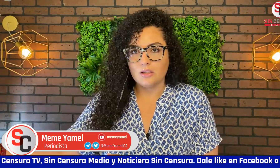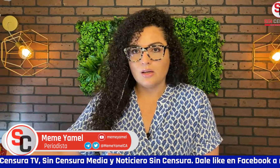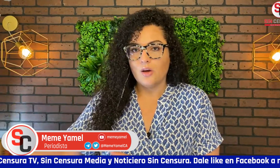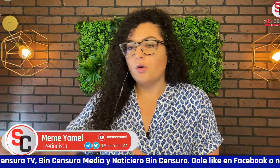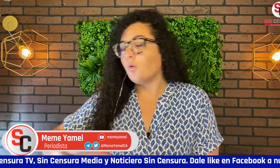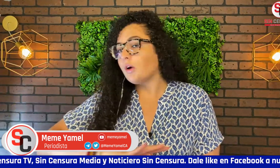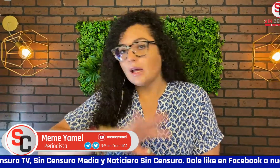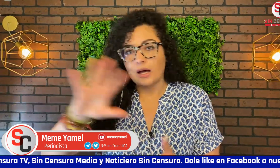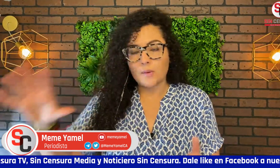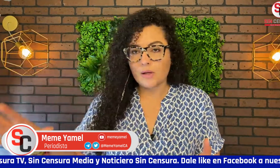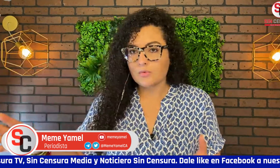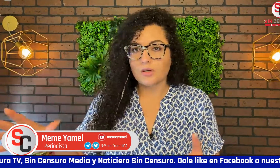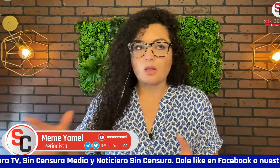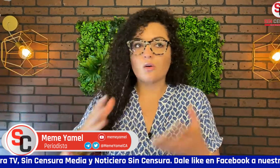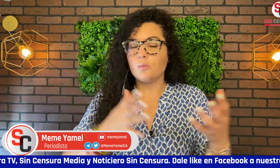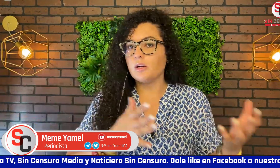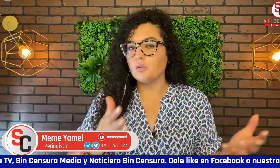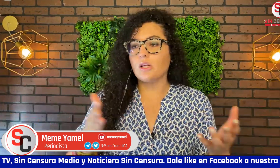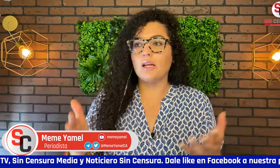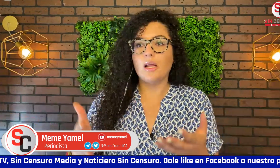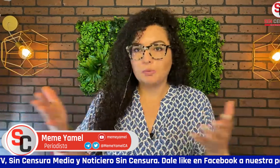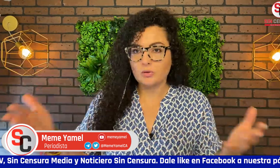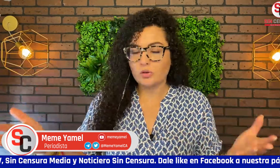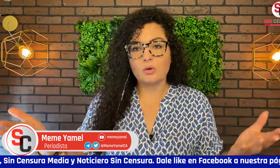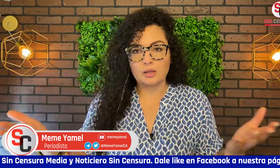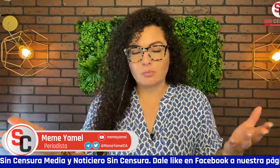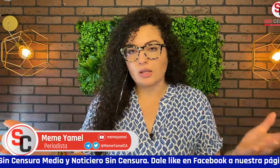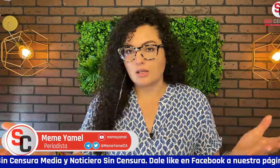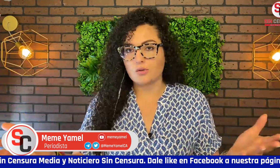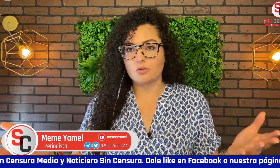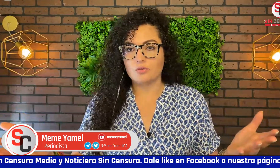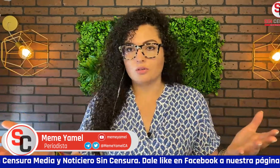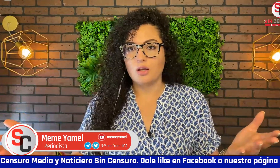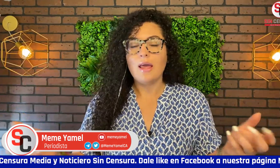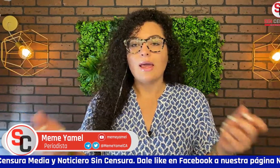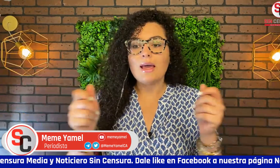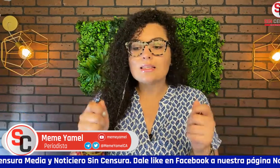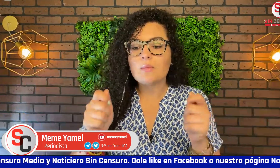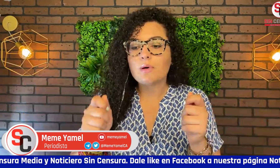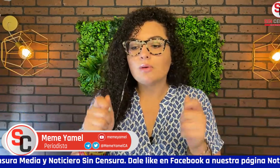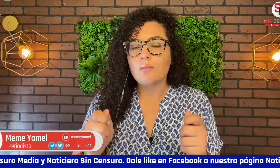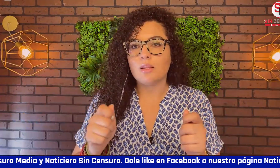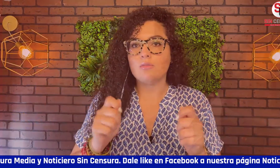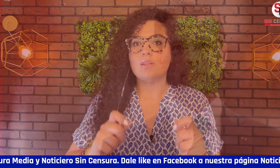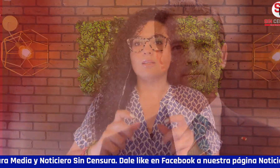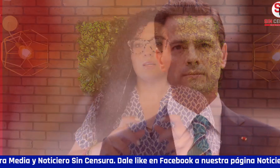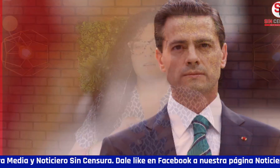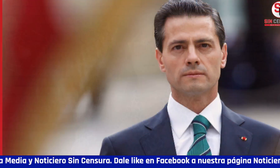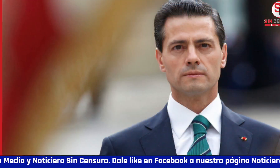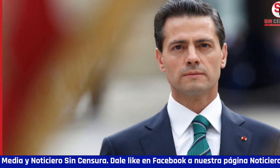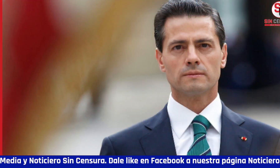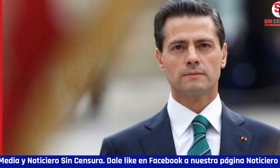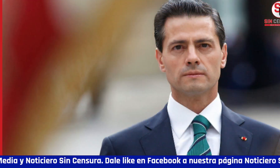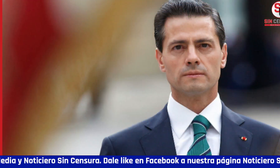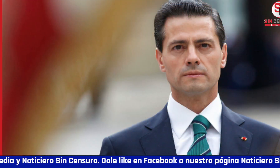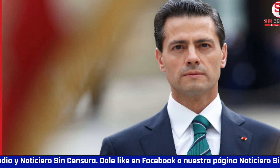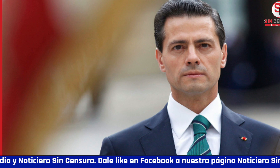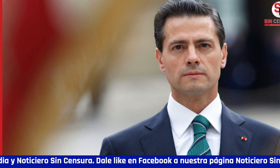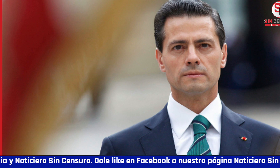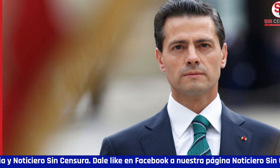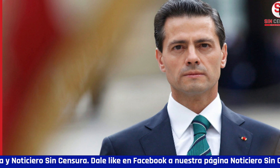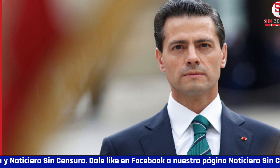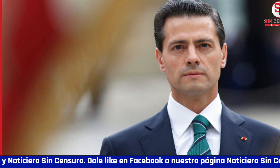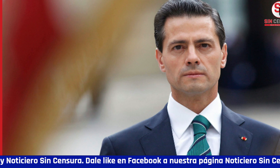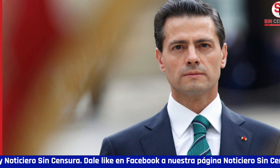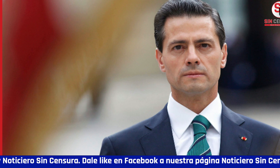aquí. Nunca habríamos tenido gobiernos tan ineptos como el de Peña Nieto. Es el problema de no entender lo que está pasando en el país